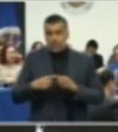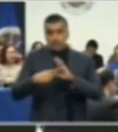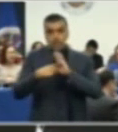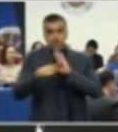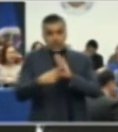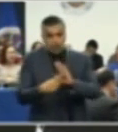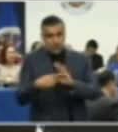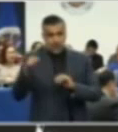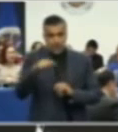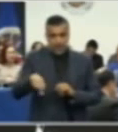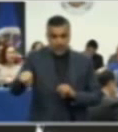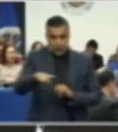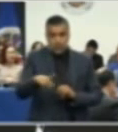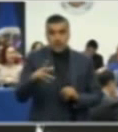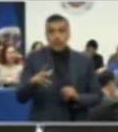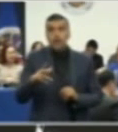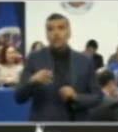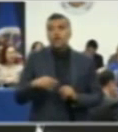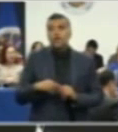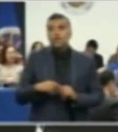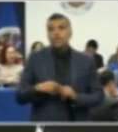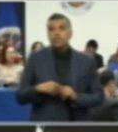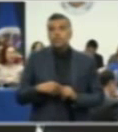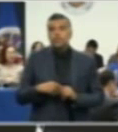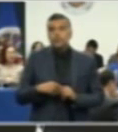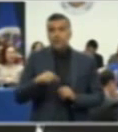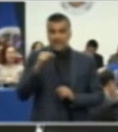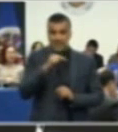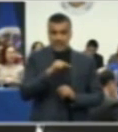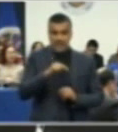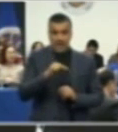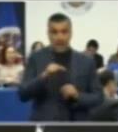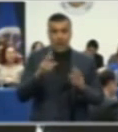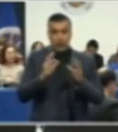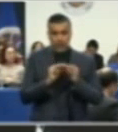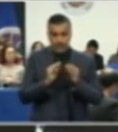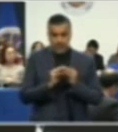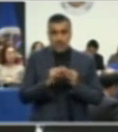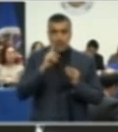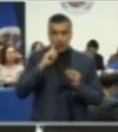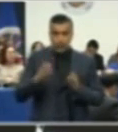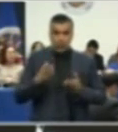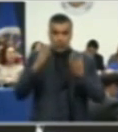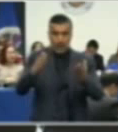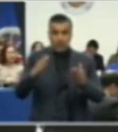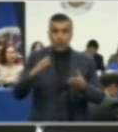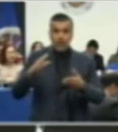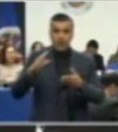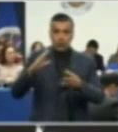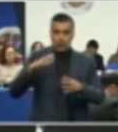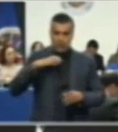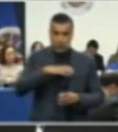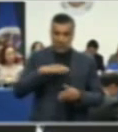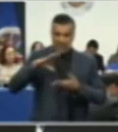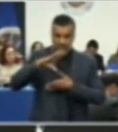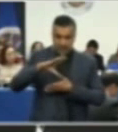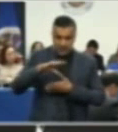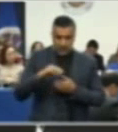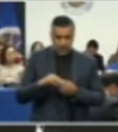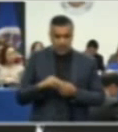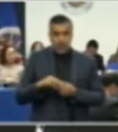Muestra de ello, por ejemplo, es que a propósito justamente de esta audiencia que ha sido convocada por la Comisión Interamericana,